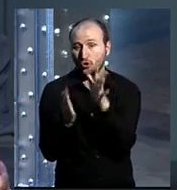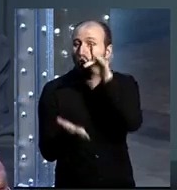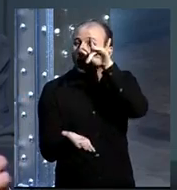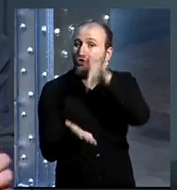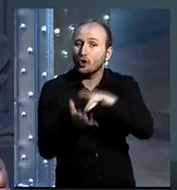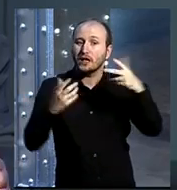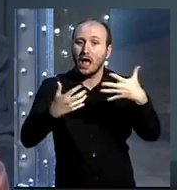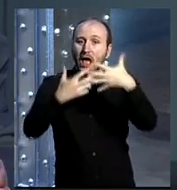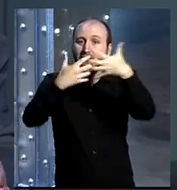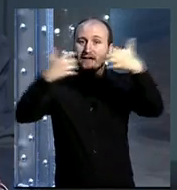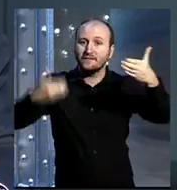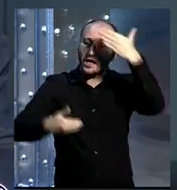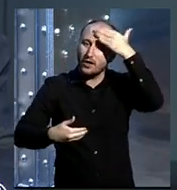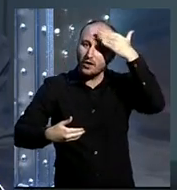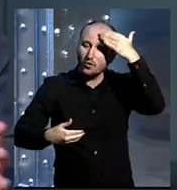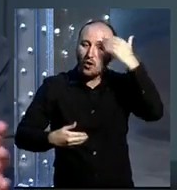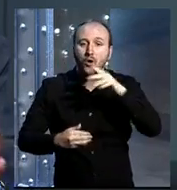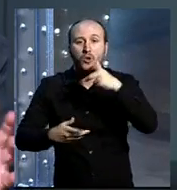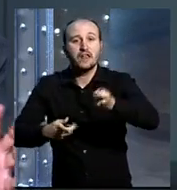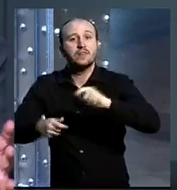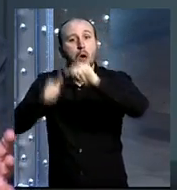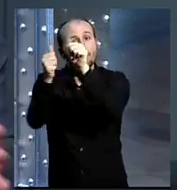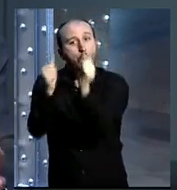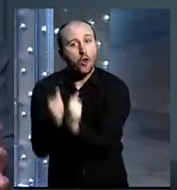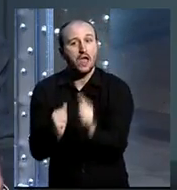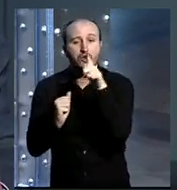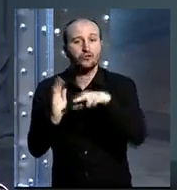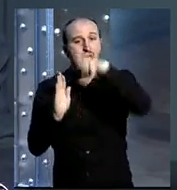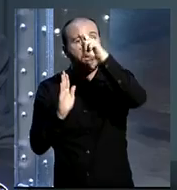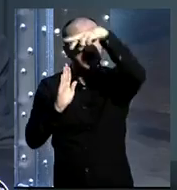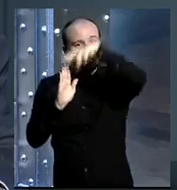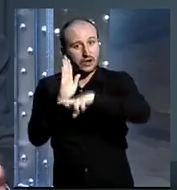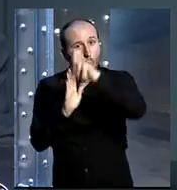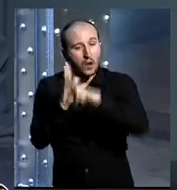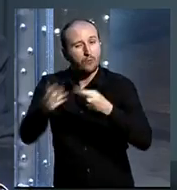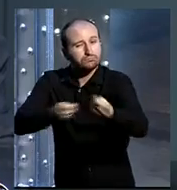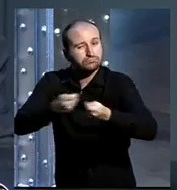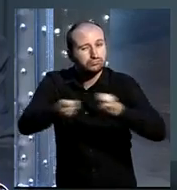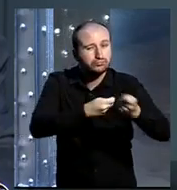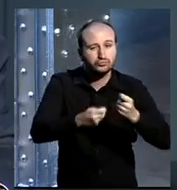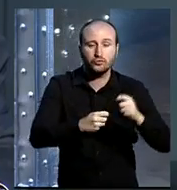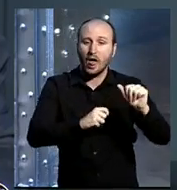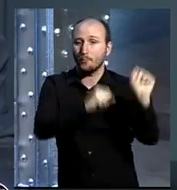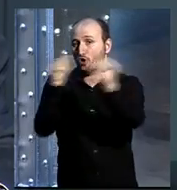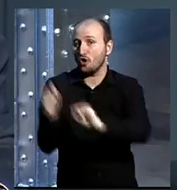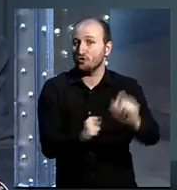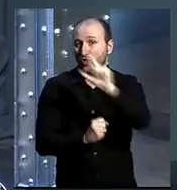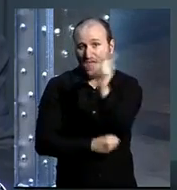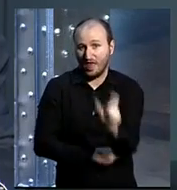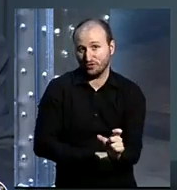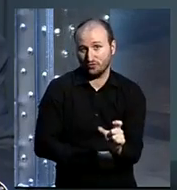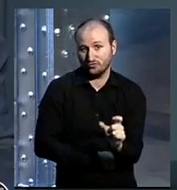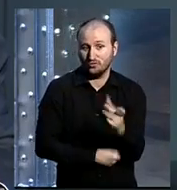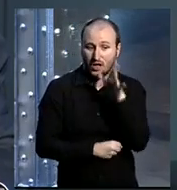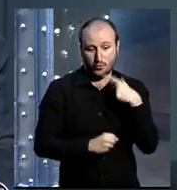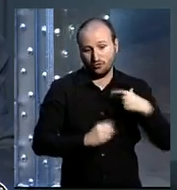por título Modelos reguladores de protección de datos, donde se analizan precisamente, con todo detalle, nos ha tocado a la universidad